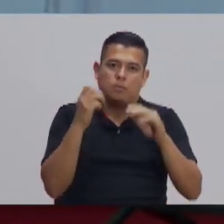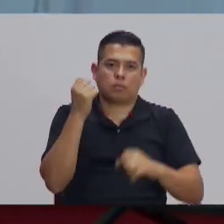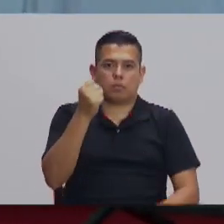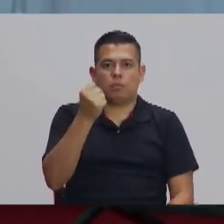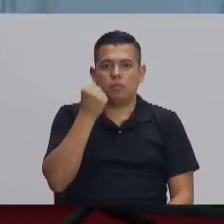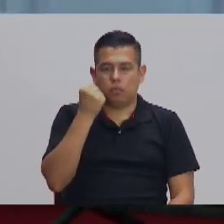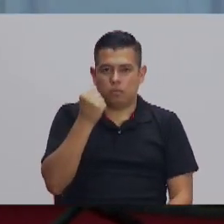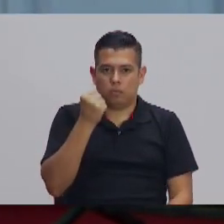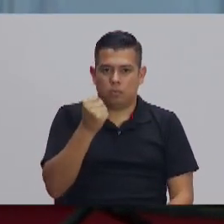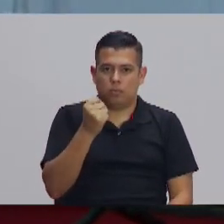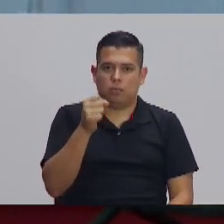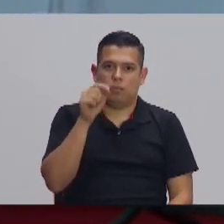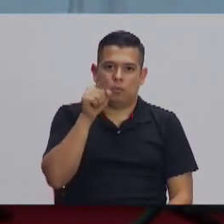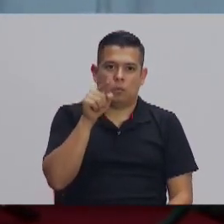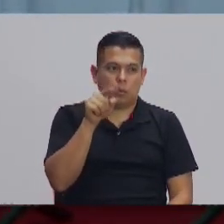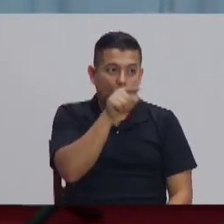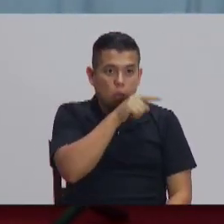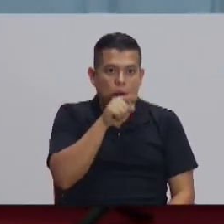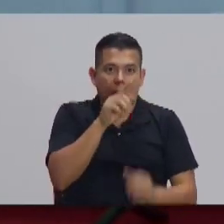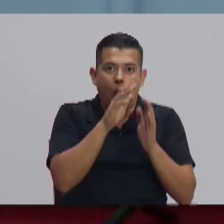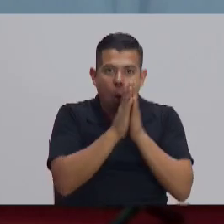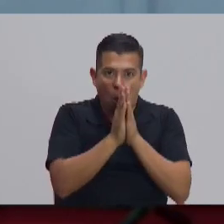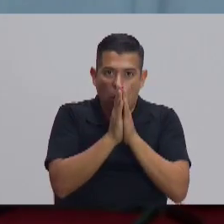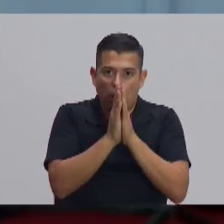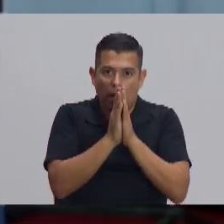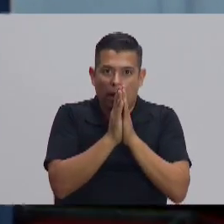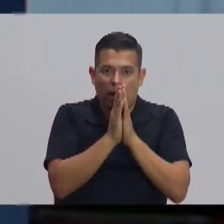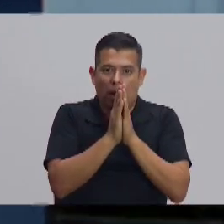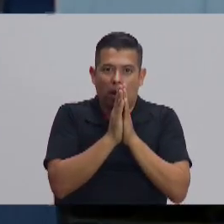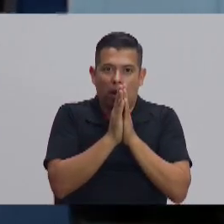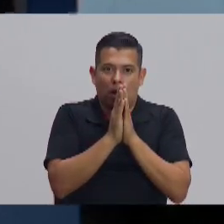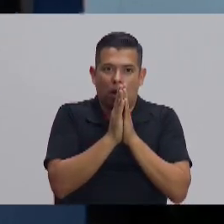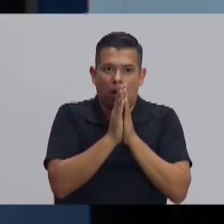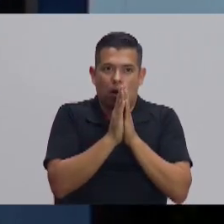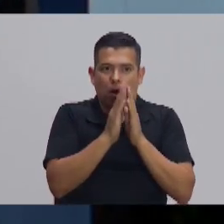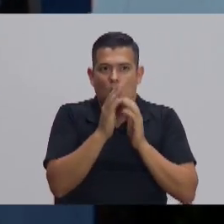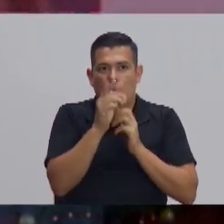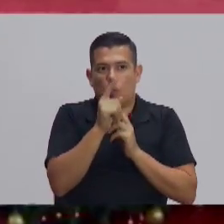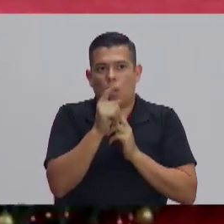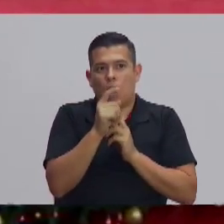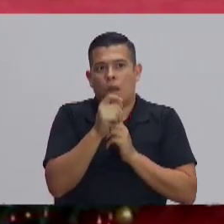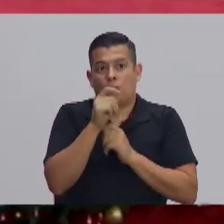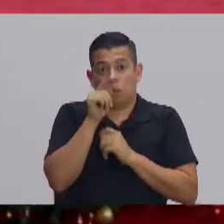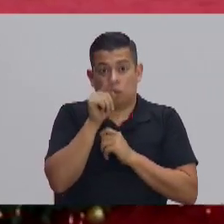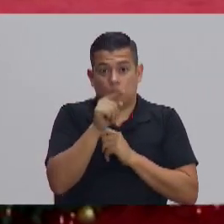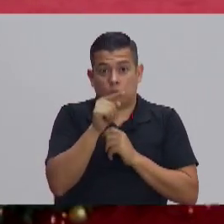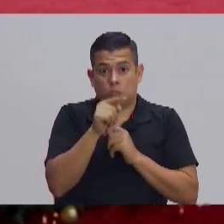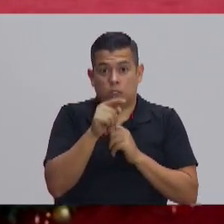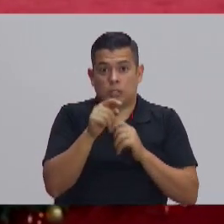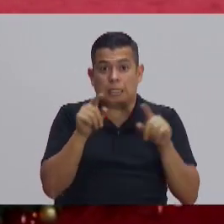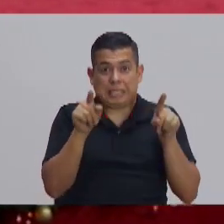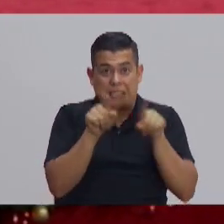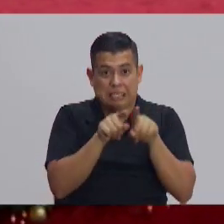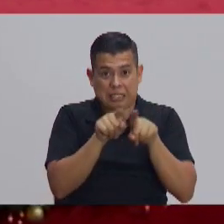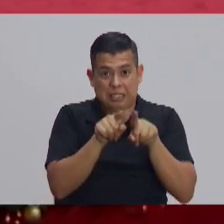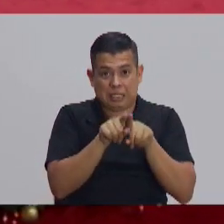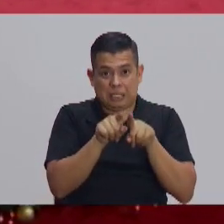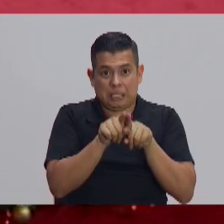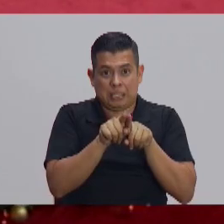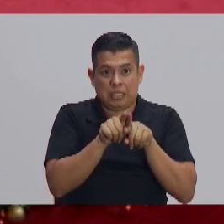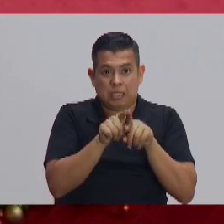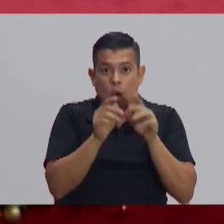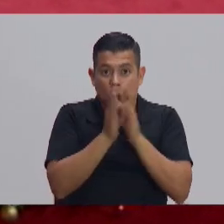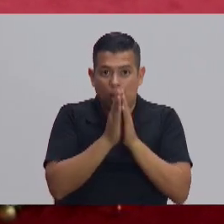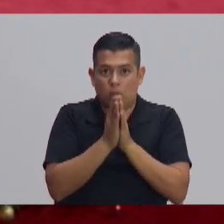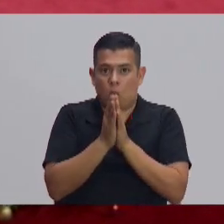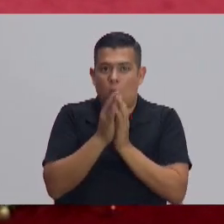si están orando colaborador los colaboradores no porque ese es mi jefe hermanos en cristo guardemos los